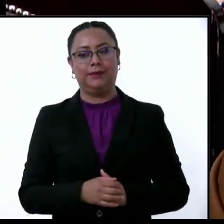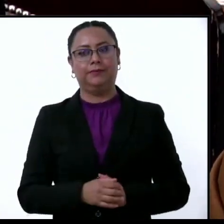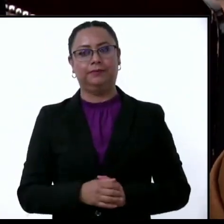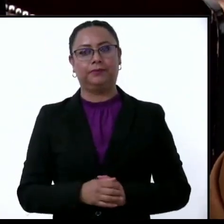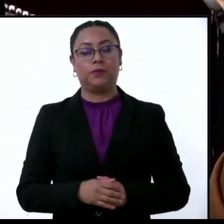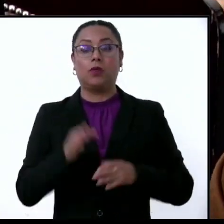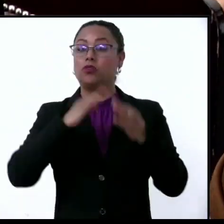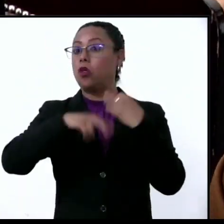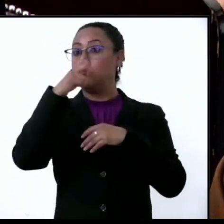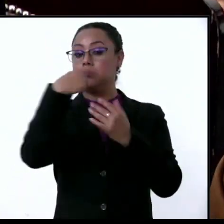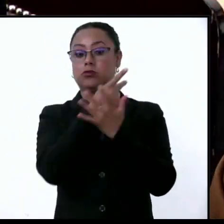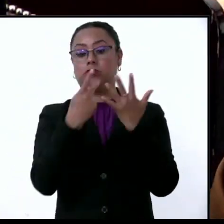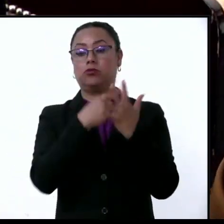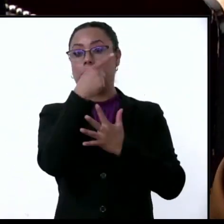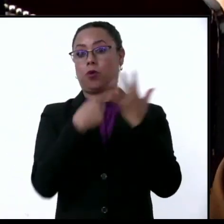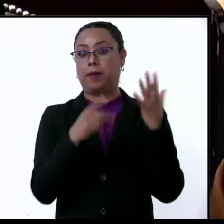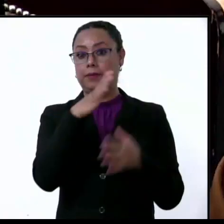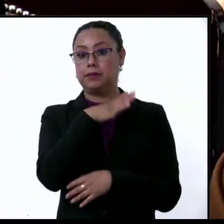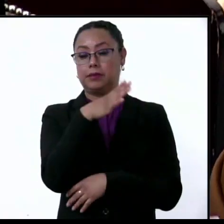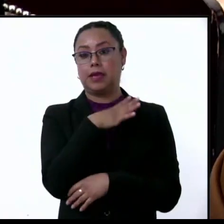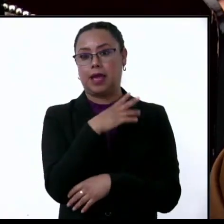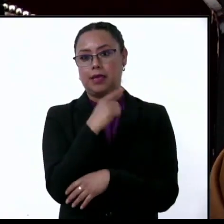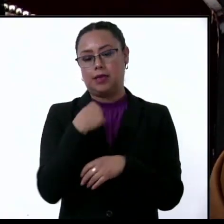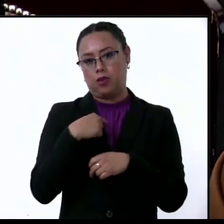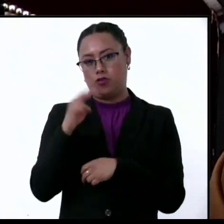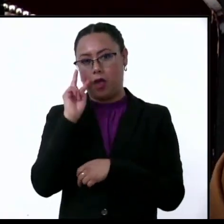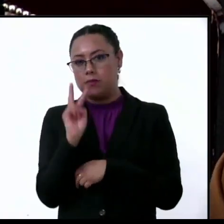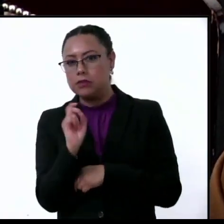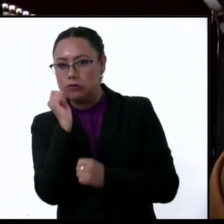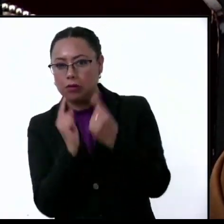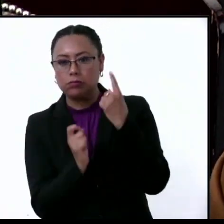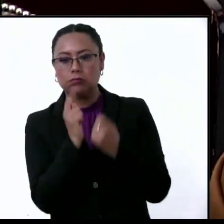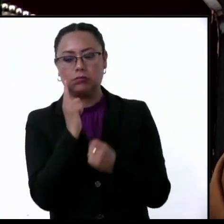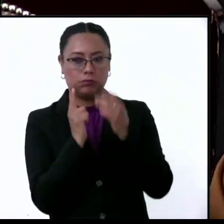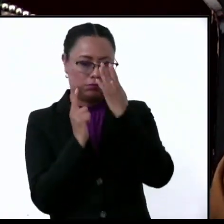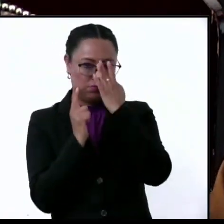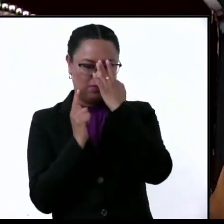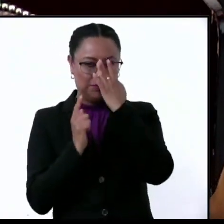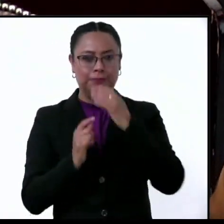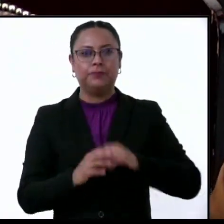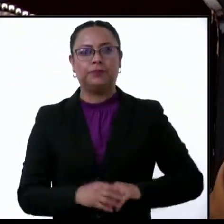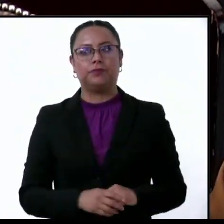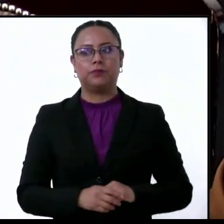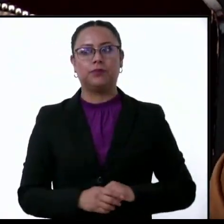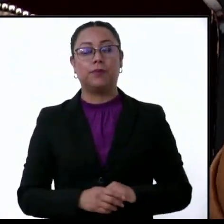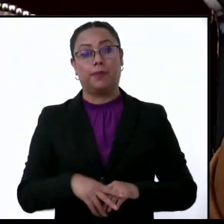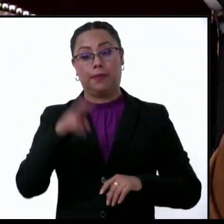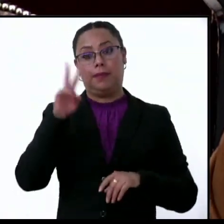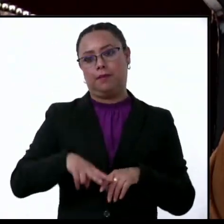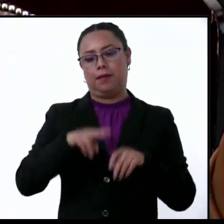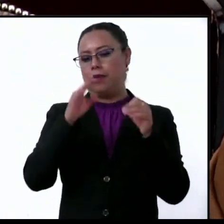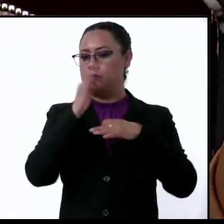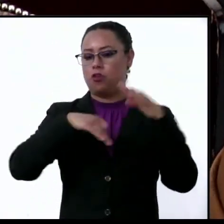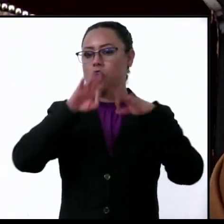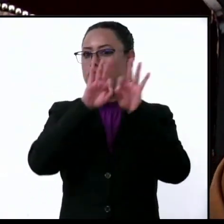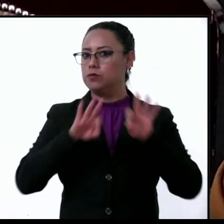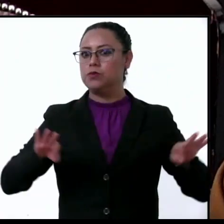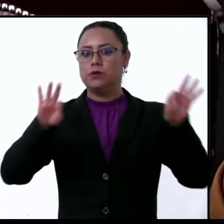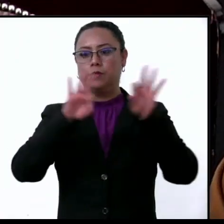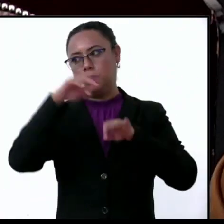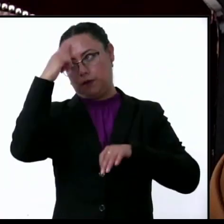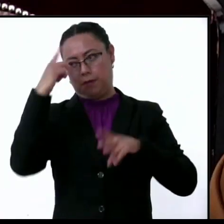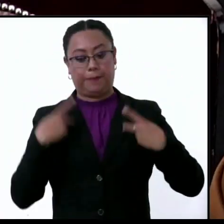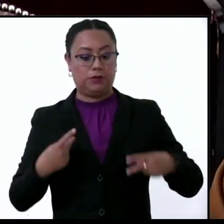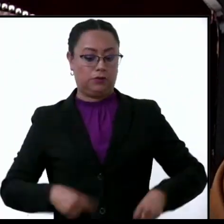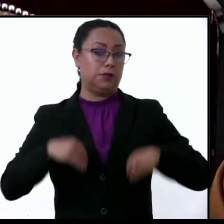Estos programas, he visto algunos realmente, han sido muy importantes para la población,